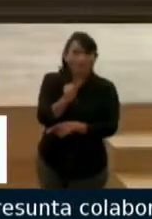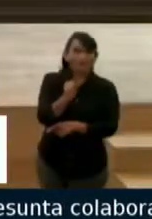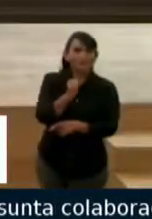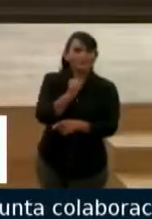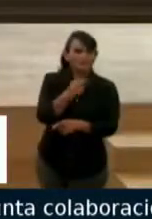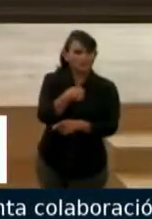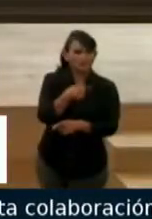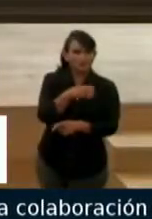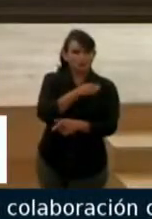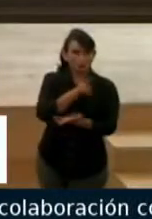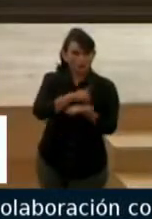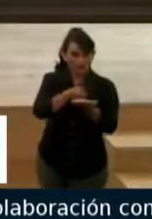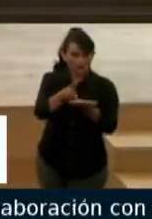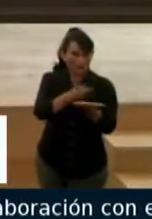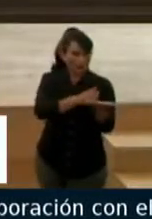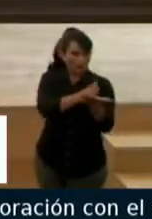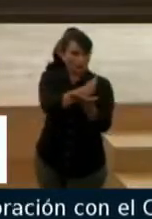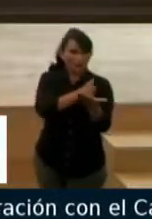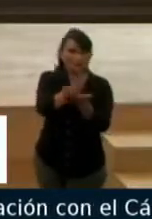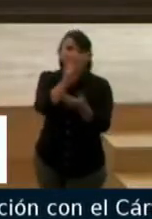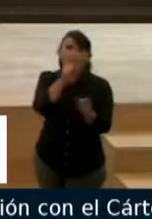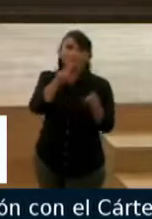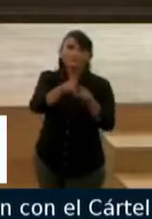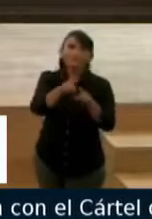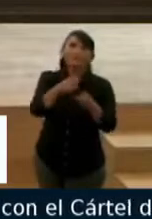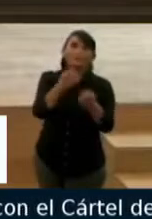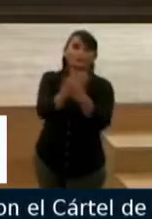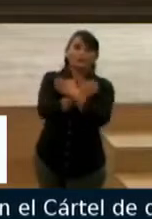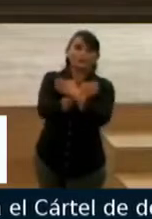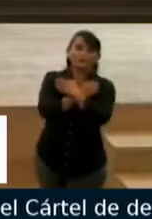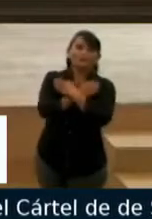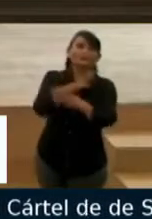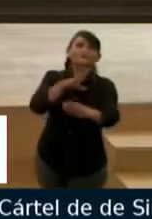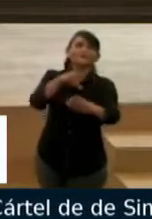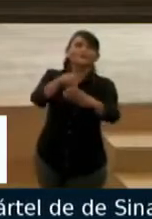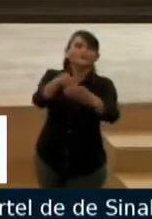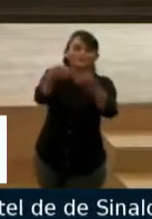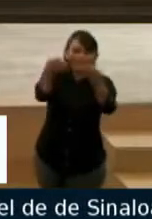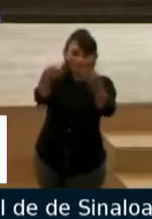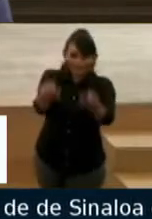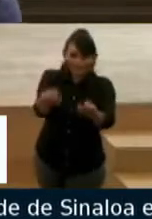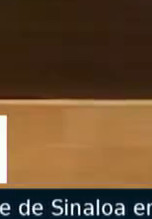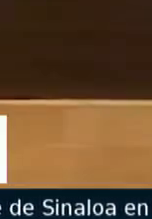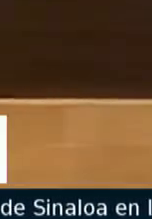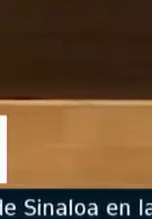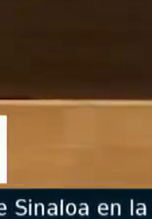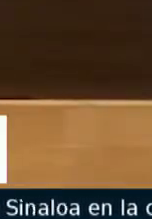de privatización del agua en Querétaro. Estaremos, por supuesto, muy,